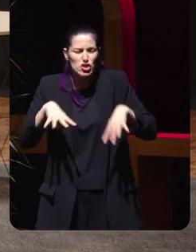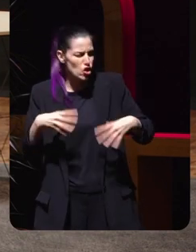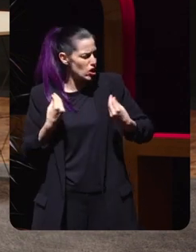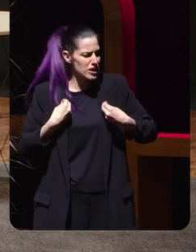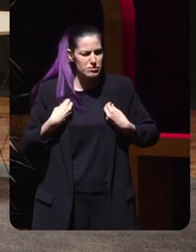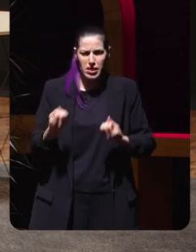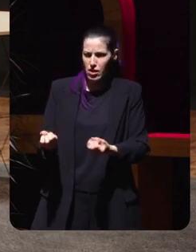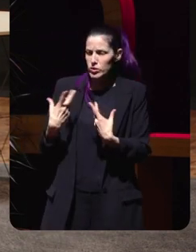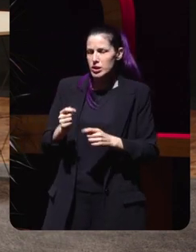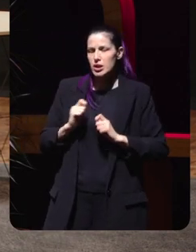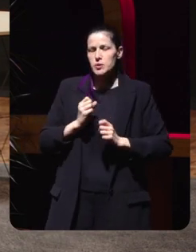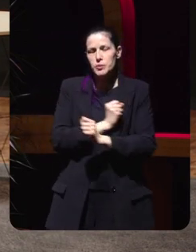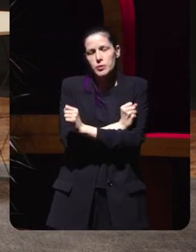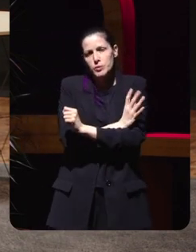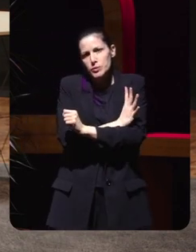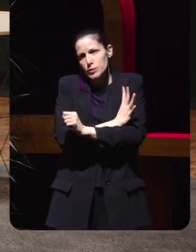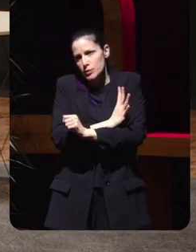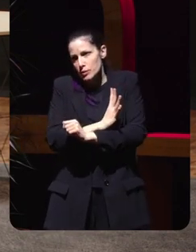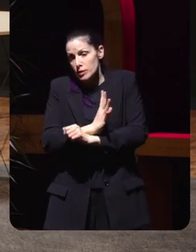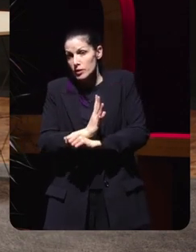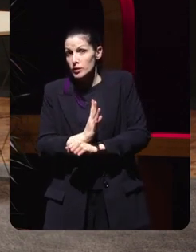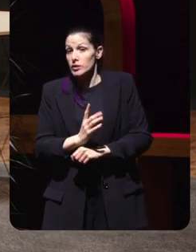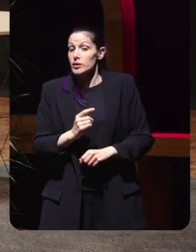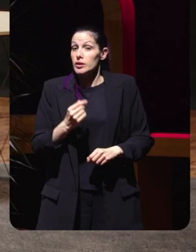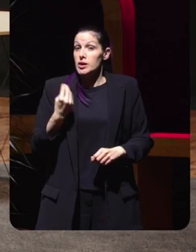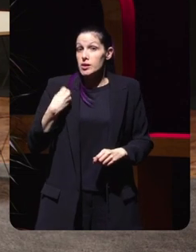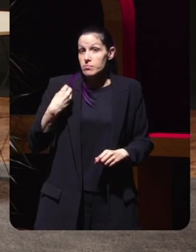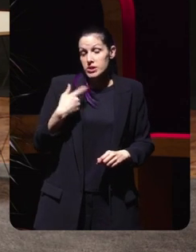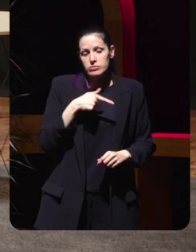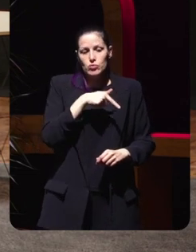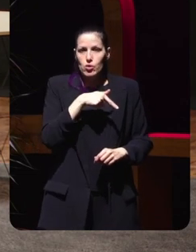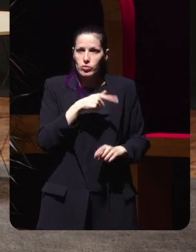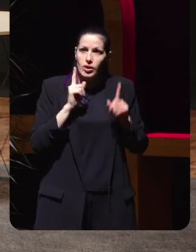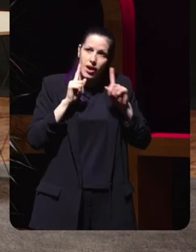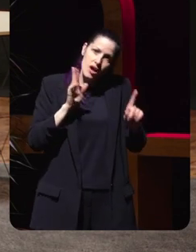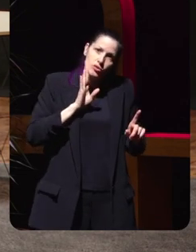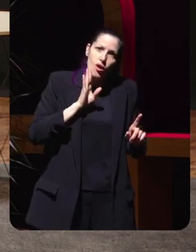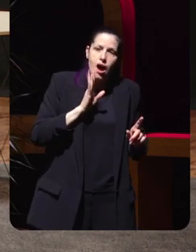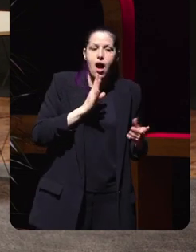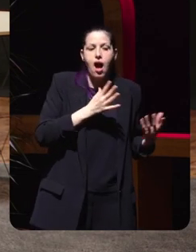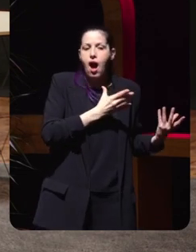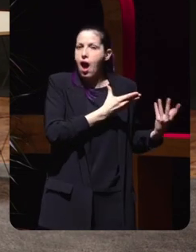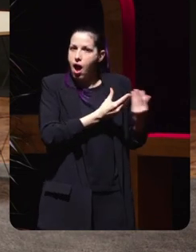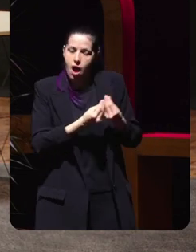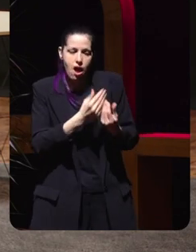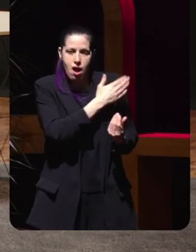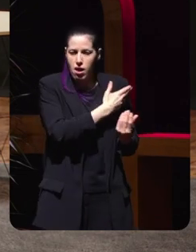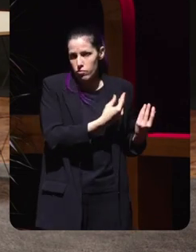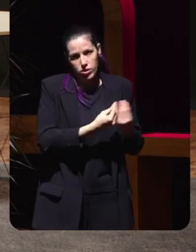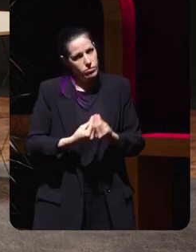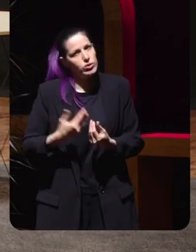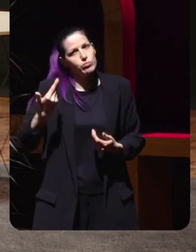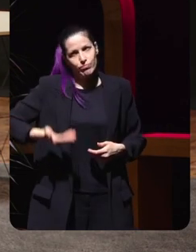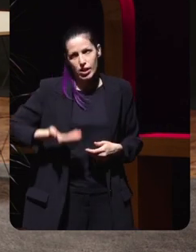no estremecen también pues en este caso o acompañamiento fue importante claro es algo no que